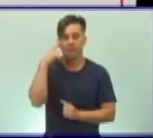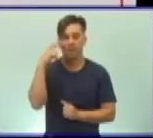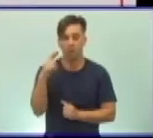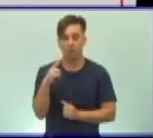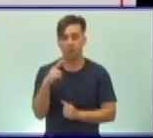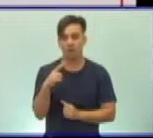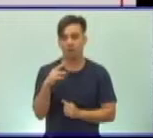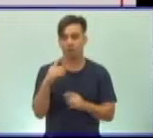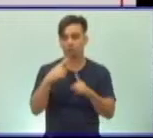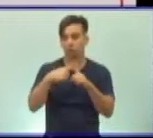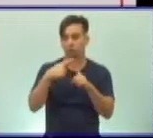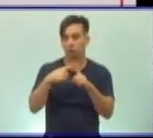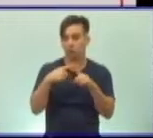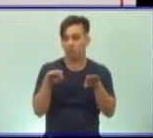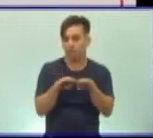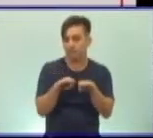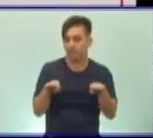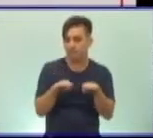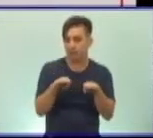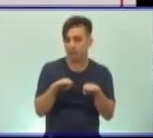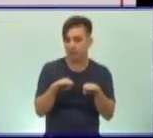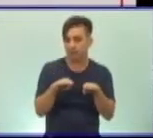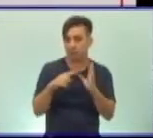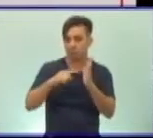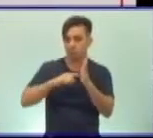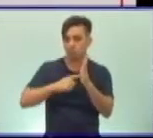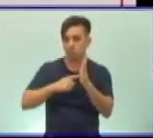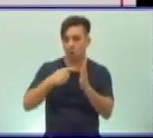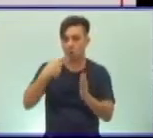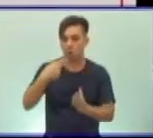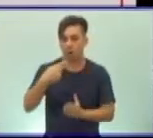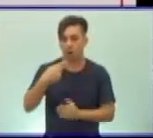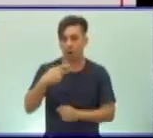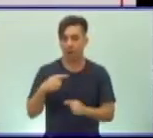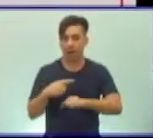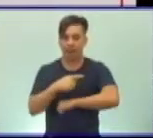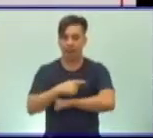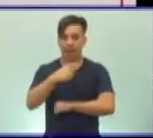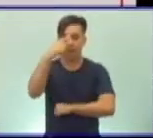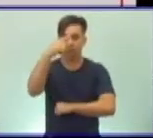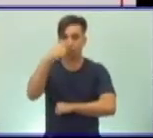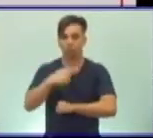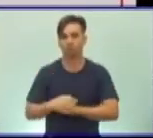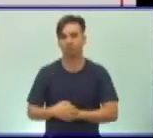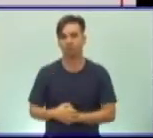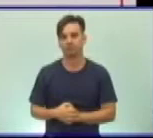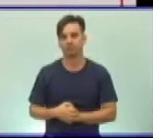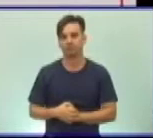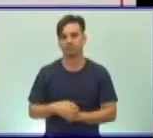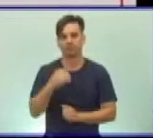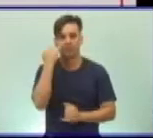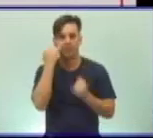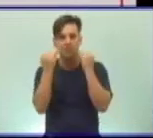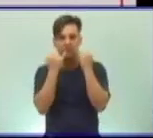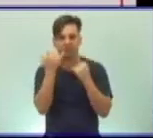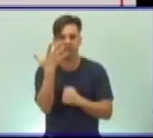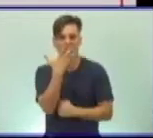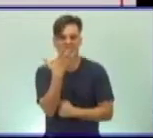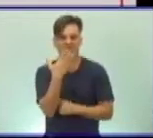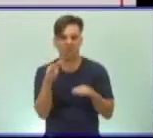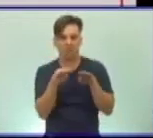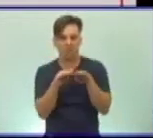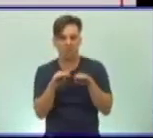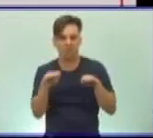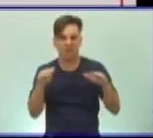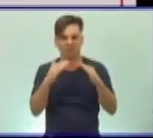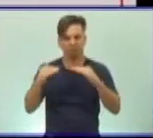y una base menor. Debemos entonces identificar en nuestra figura quién es la base mayor, quién es la base menor